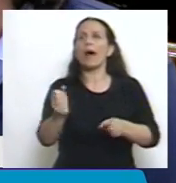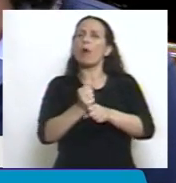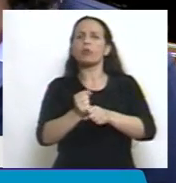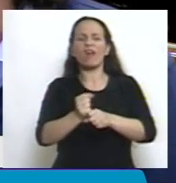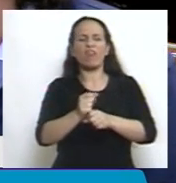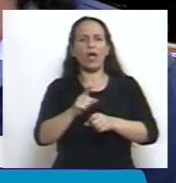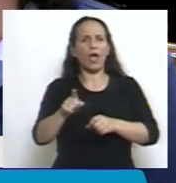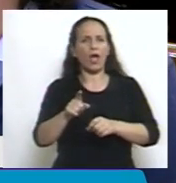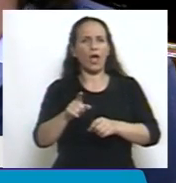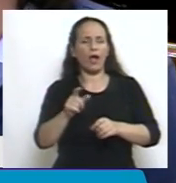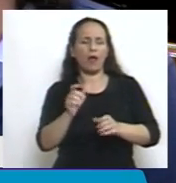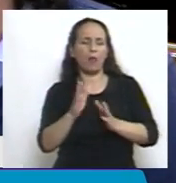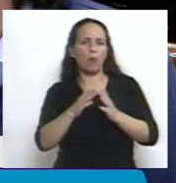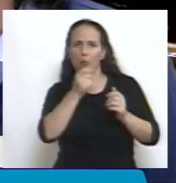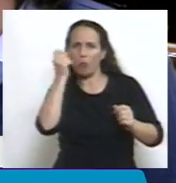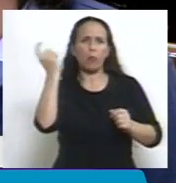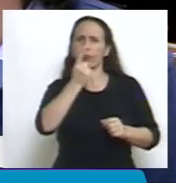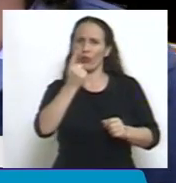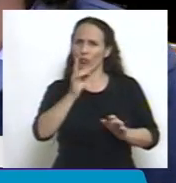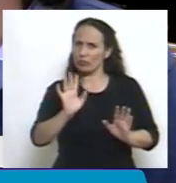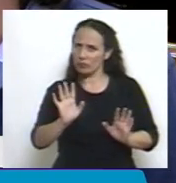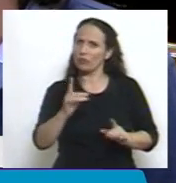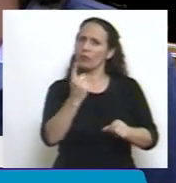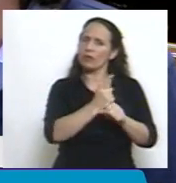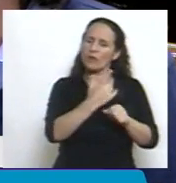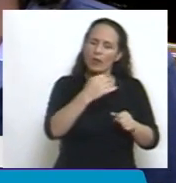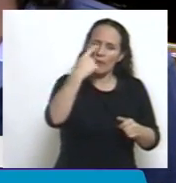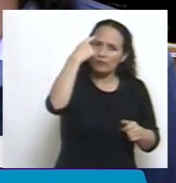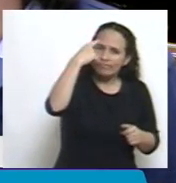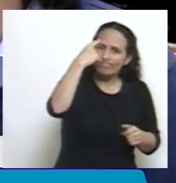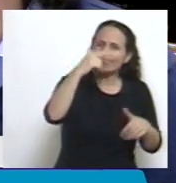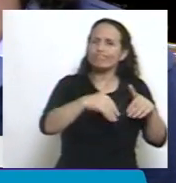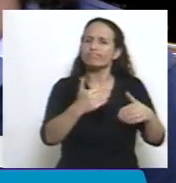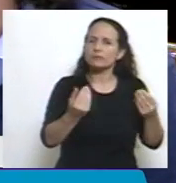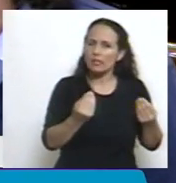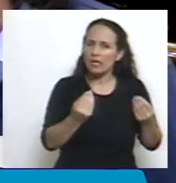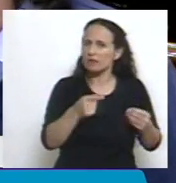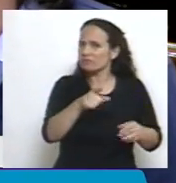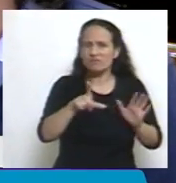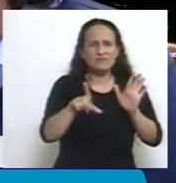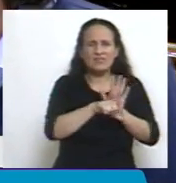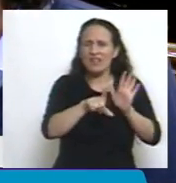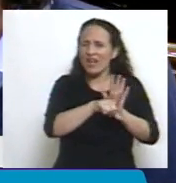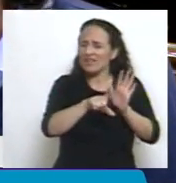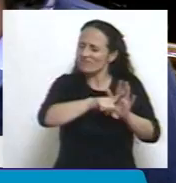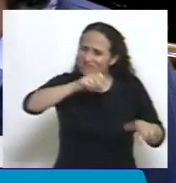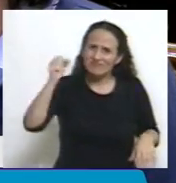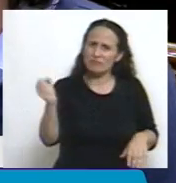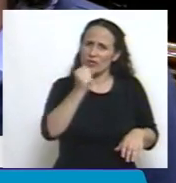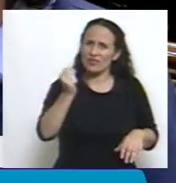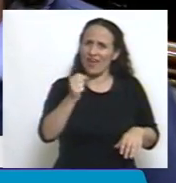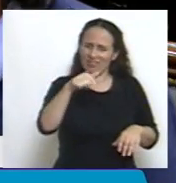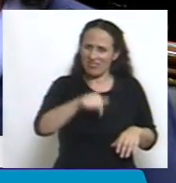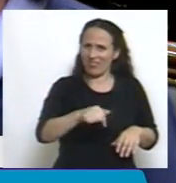sin pensar exactamente qué es lo que estamos aprobando, ¿no? Es la principal ley de naturaleza recurrente que trata este